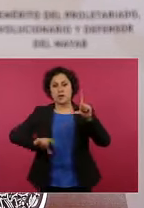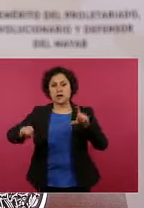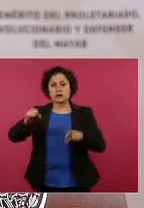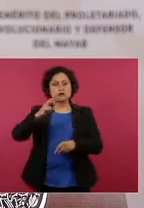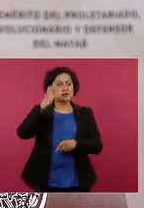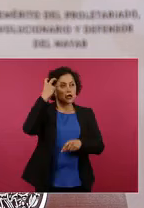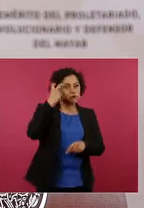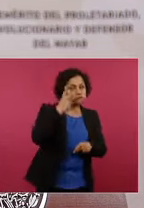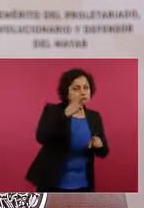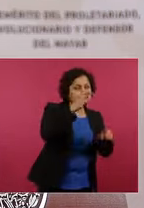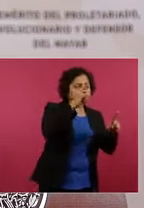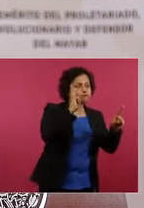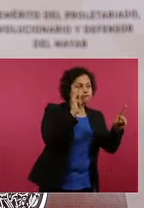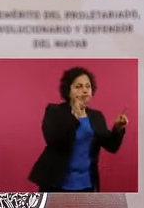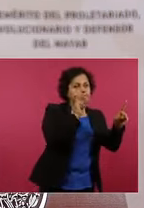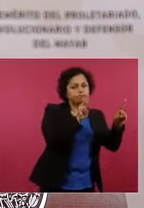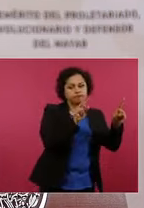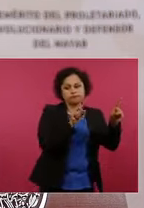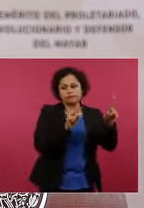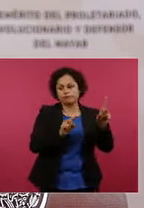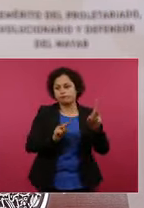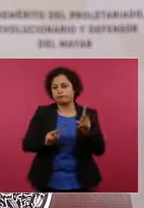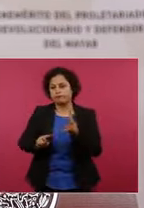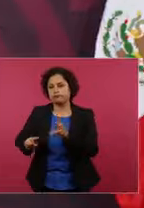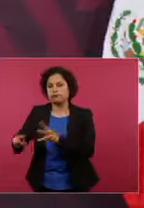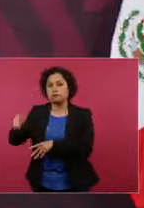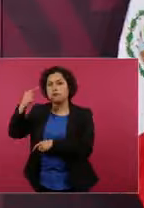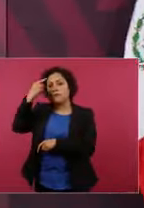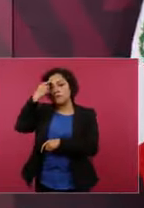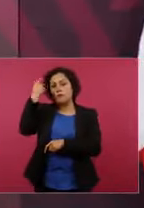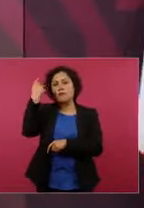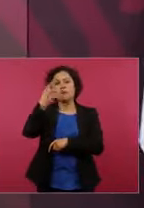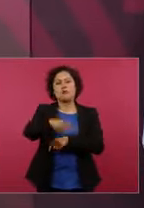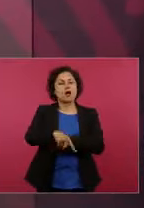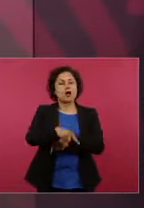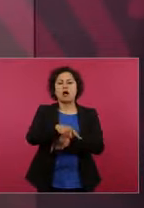solo para llegar a acuerdos